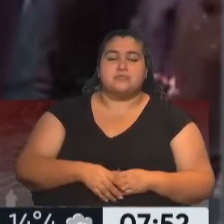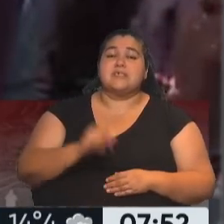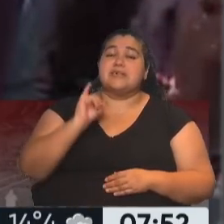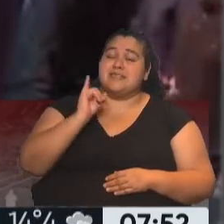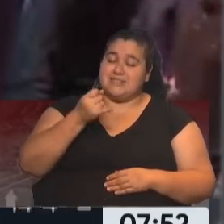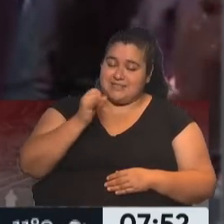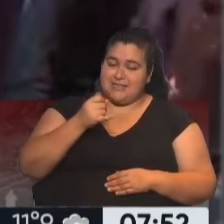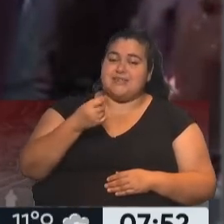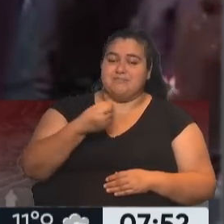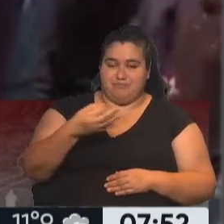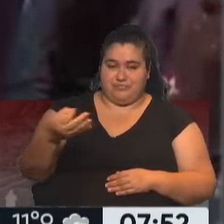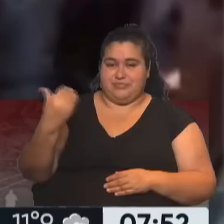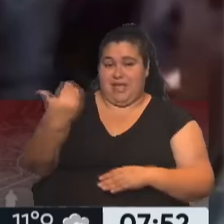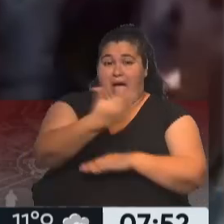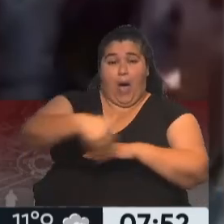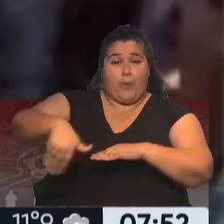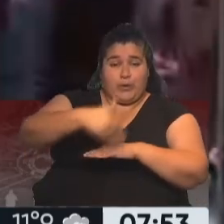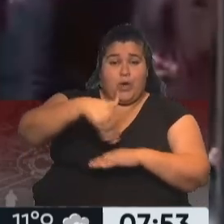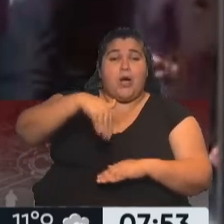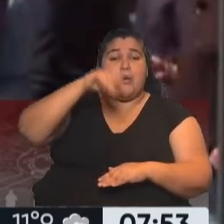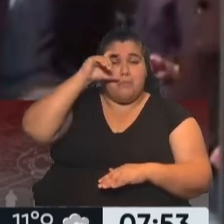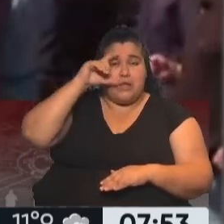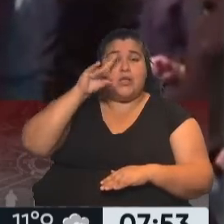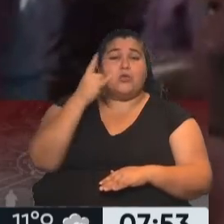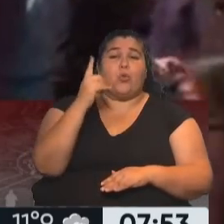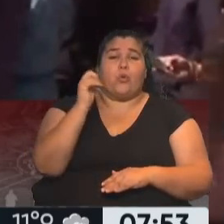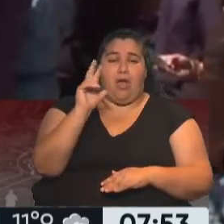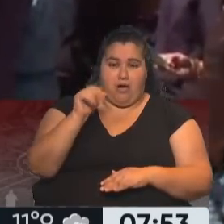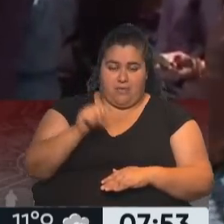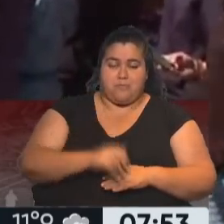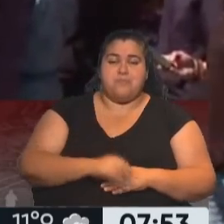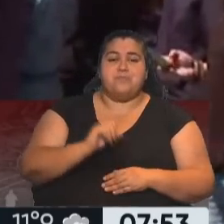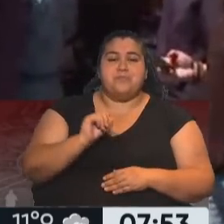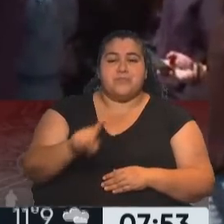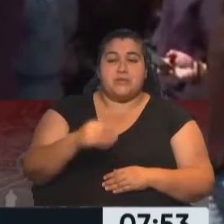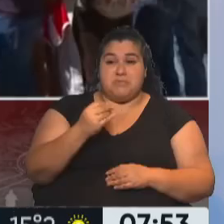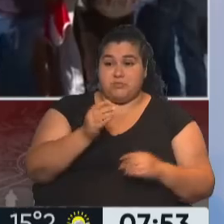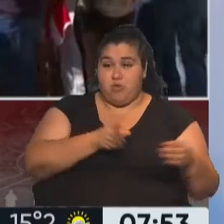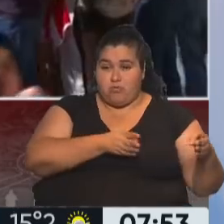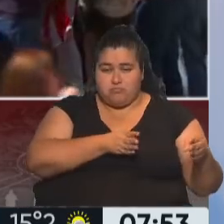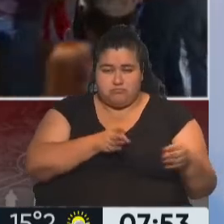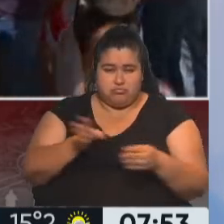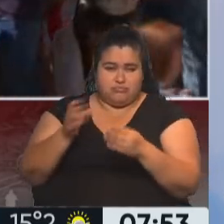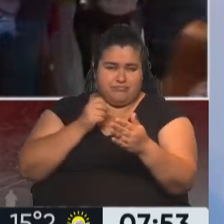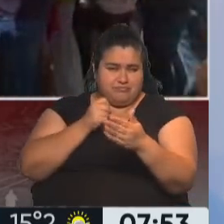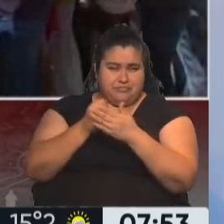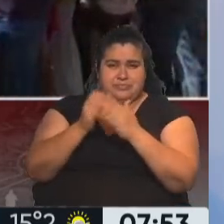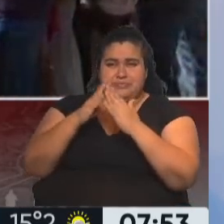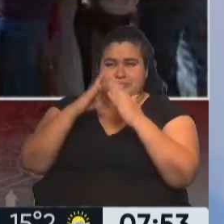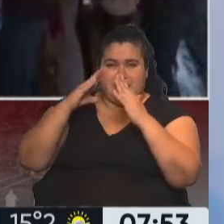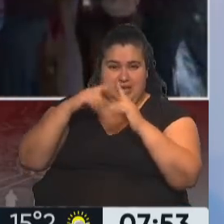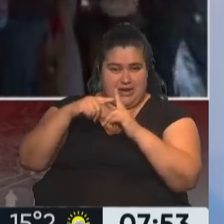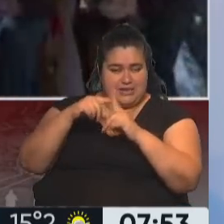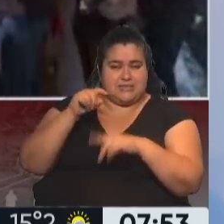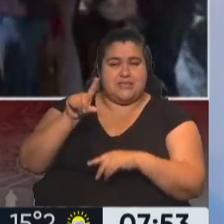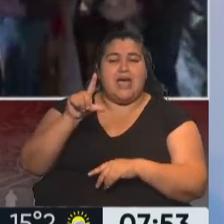Sí, Pablo, exactamente. Esta es la avenida Merulana, que es la arteria que desemboca en la Basílica de Santa María